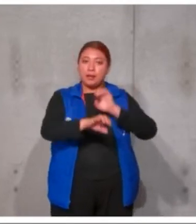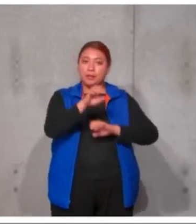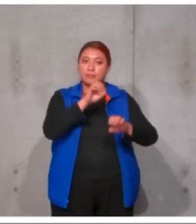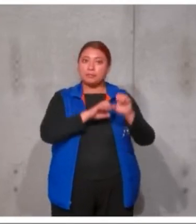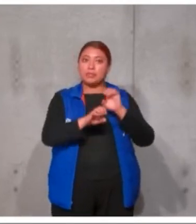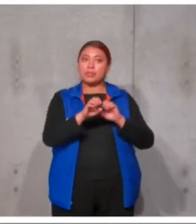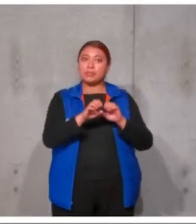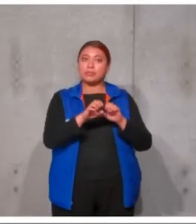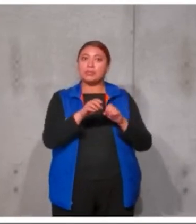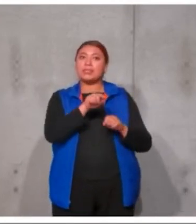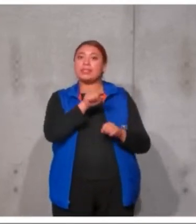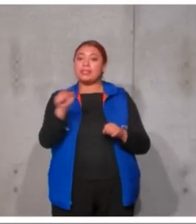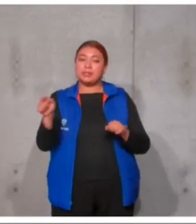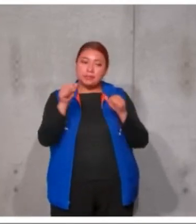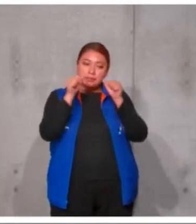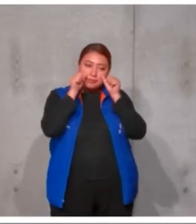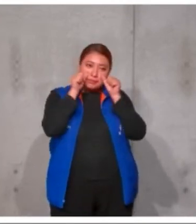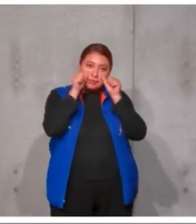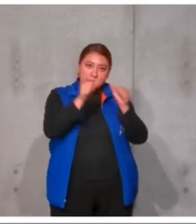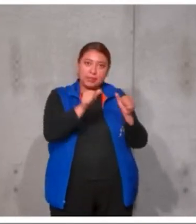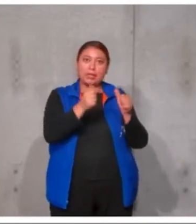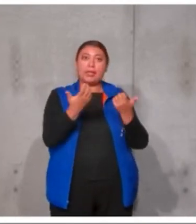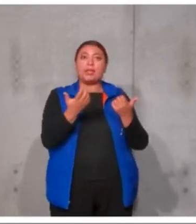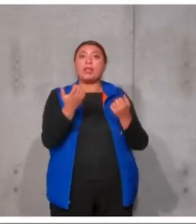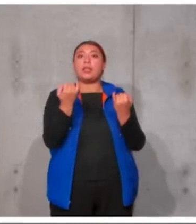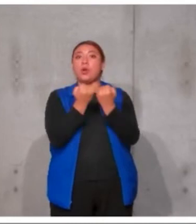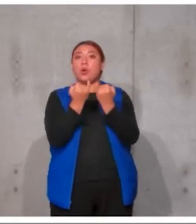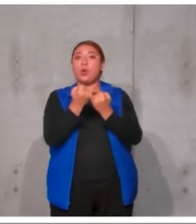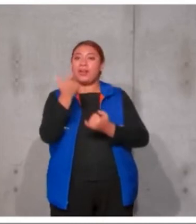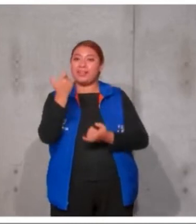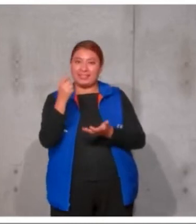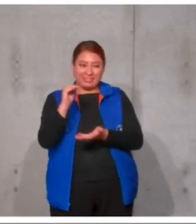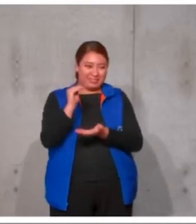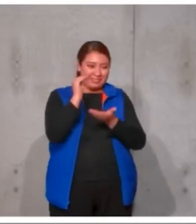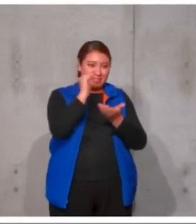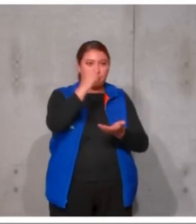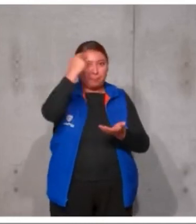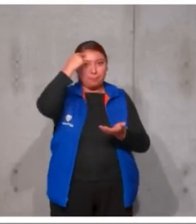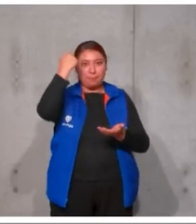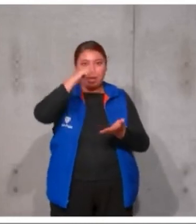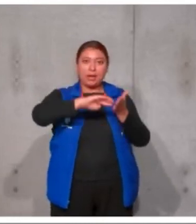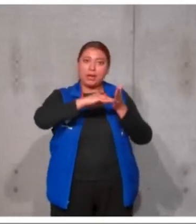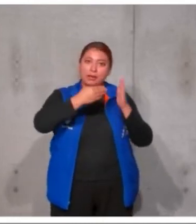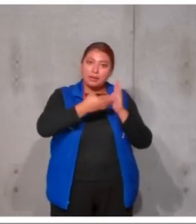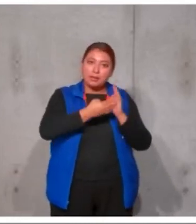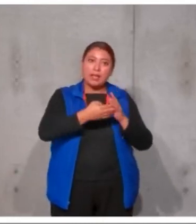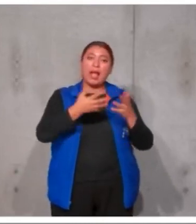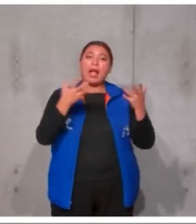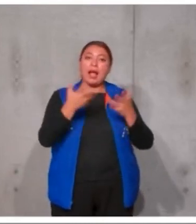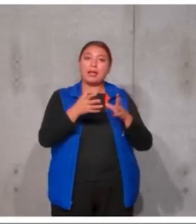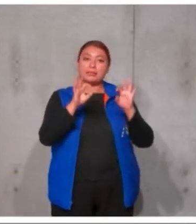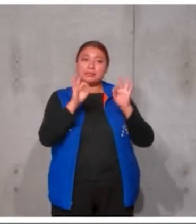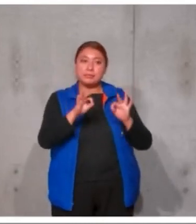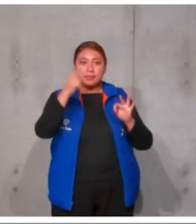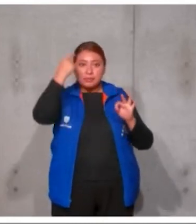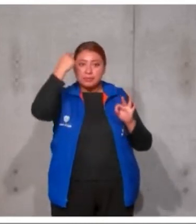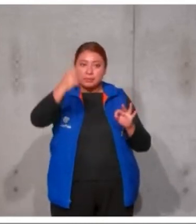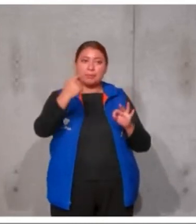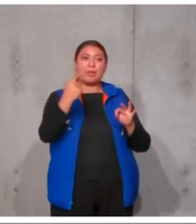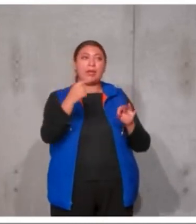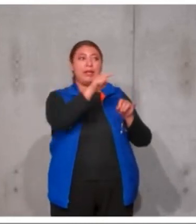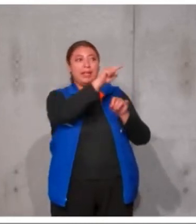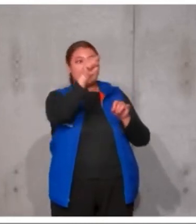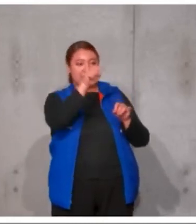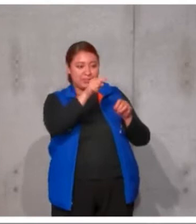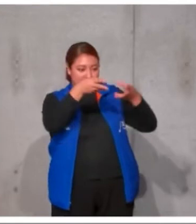organización debería de invertir la mayor parte de sus recursos y desarrollar estrategias que respondan